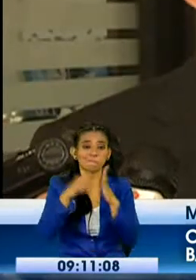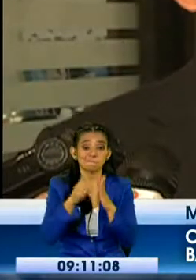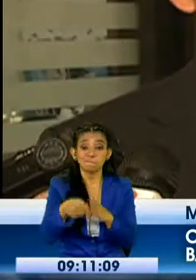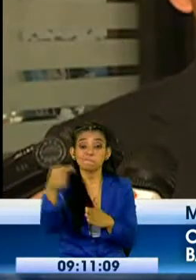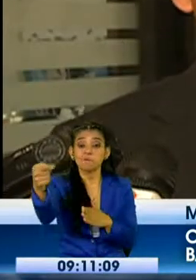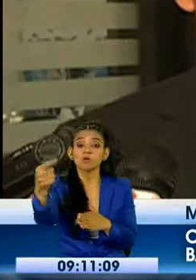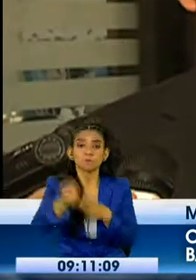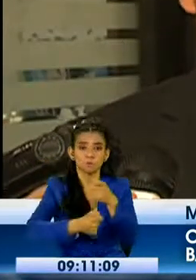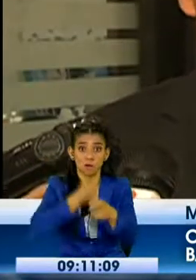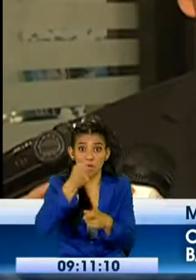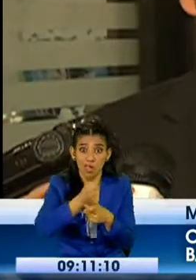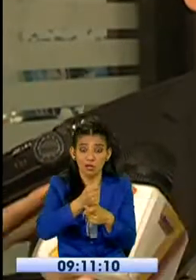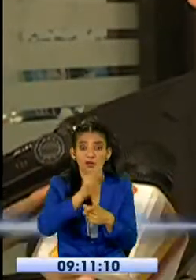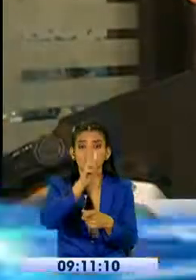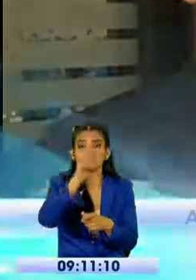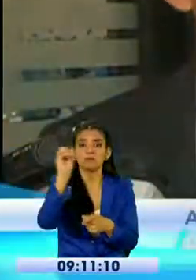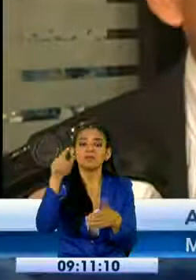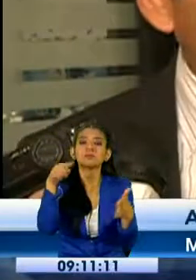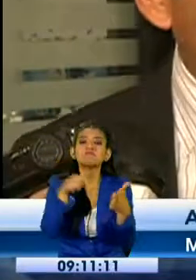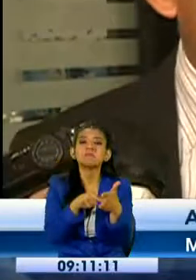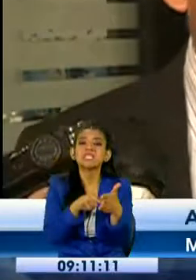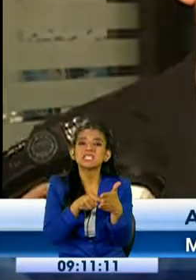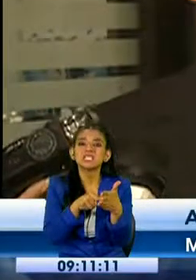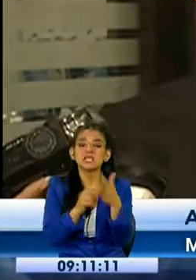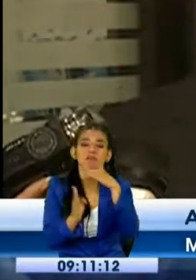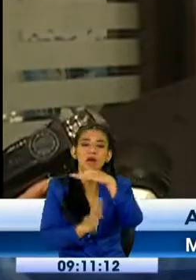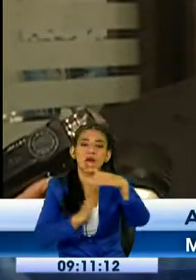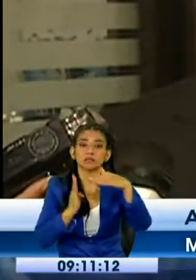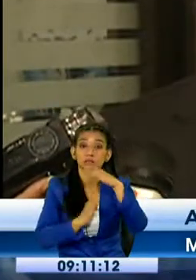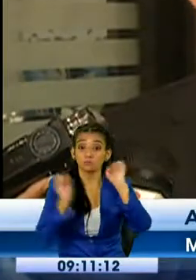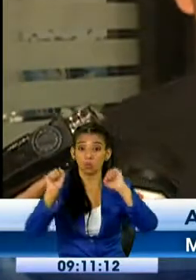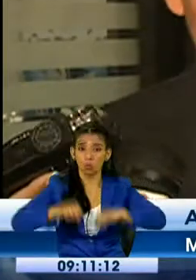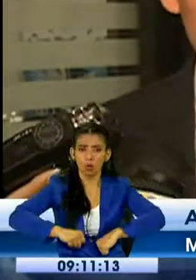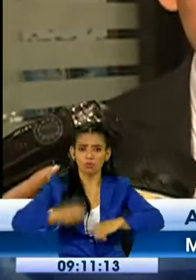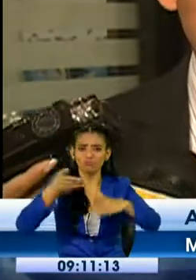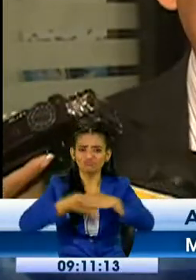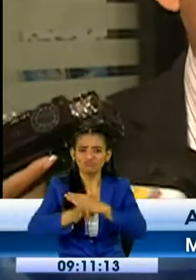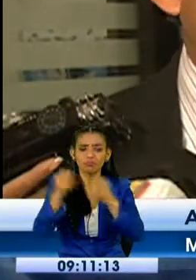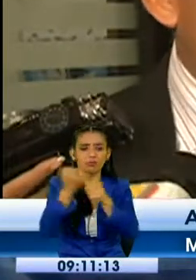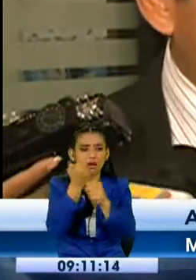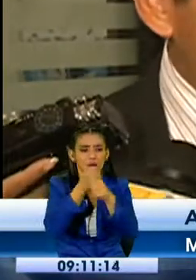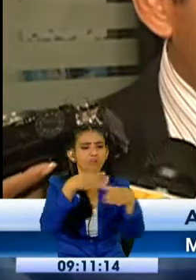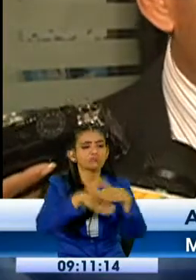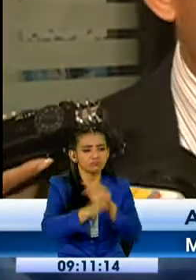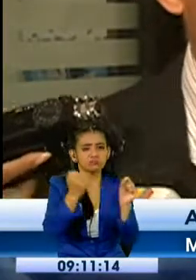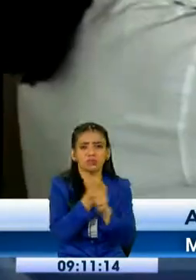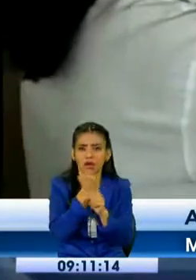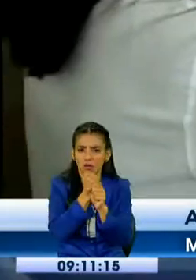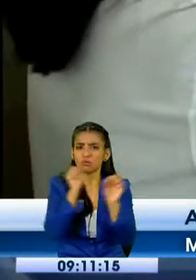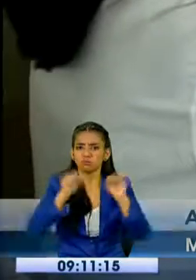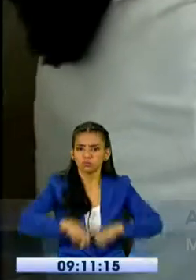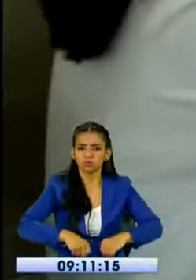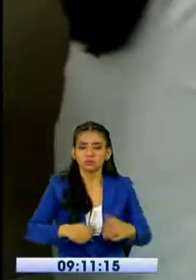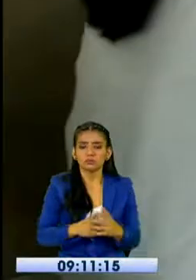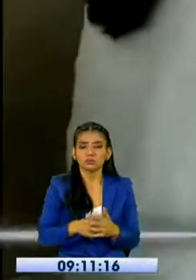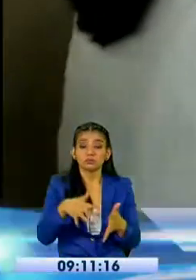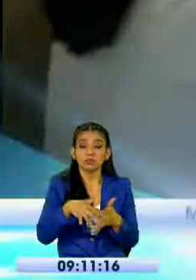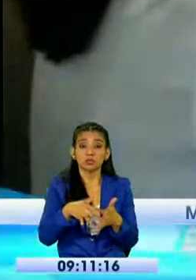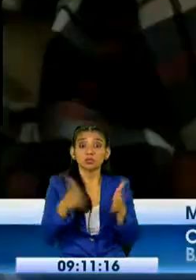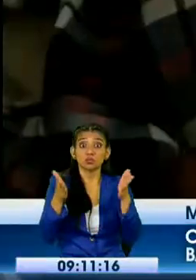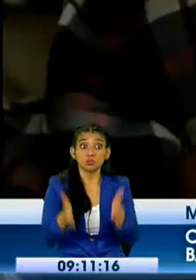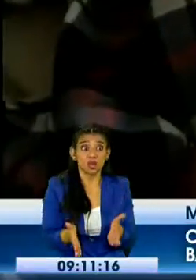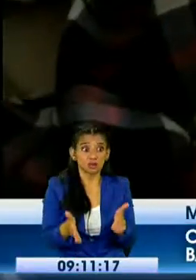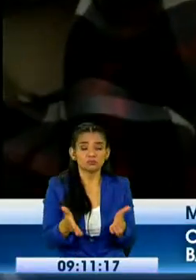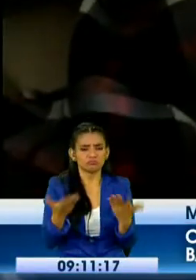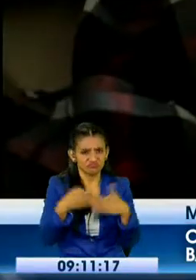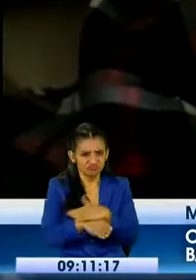próximo año 20.000 bachilleres puedan insertarse laboralmente. Los estudiantes que accedan